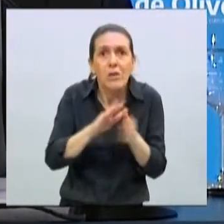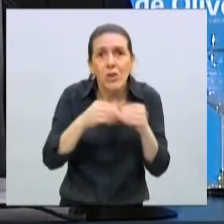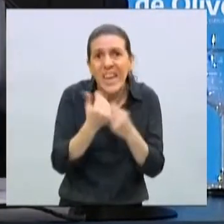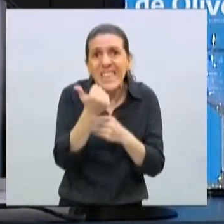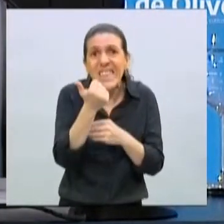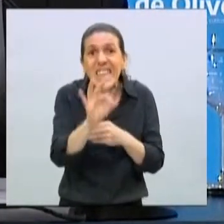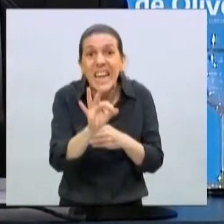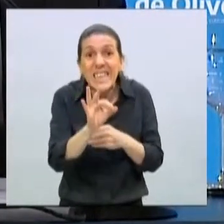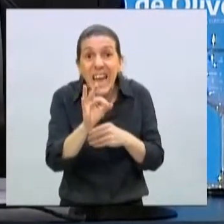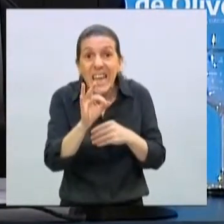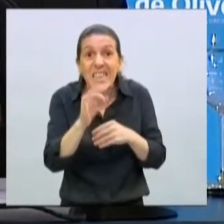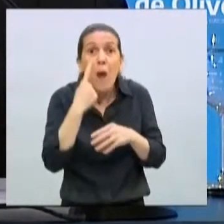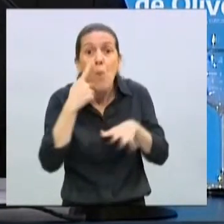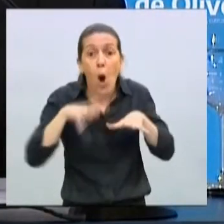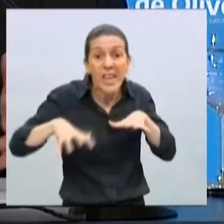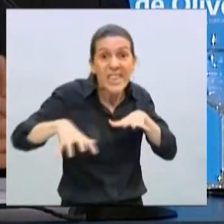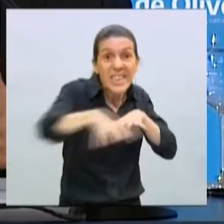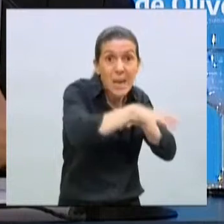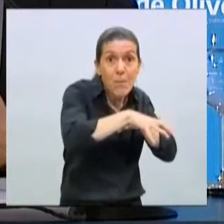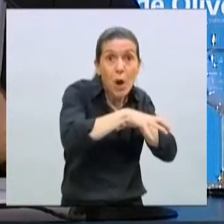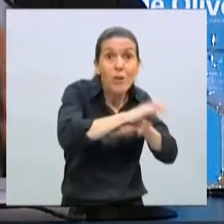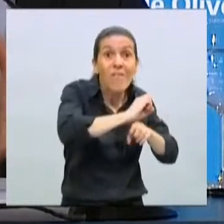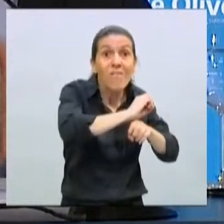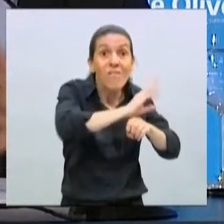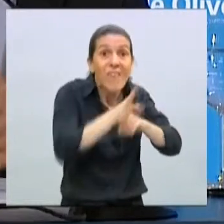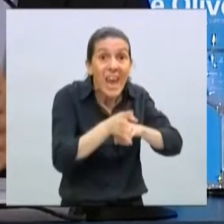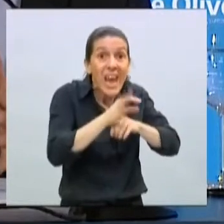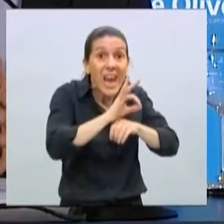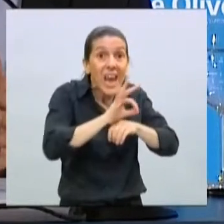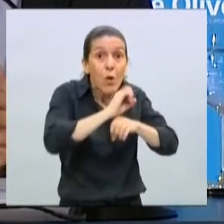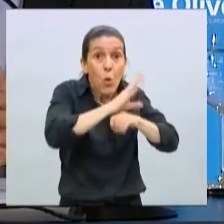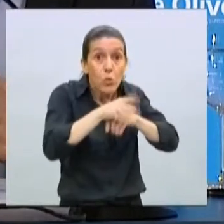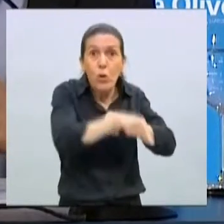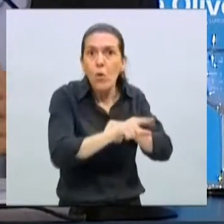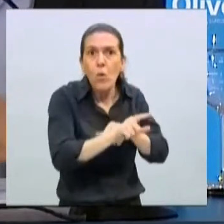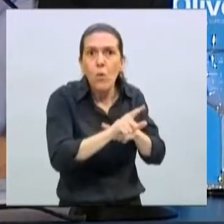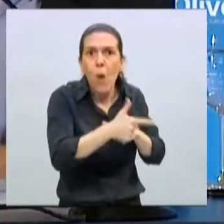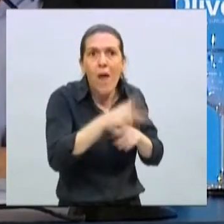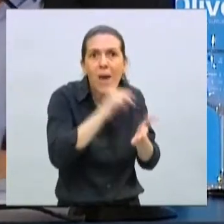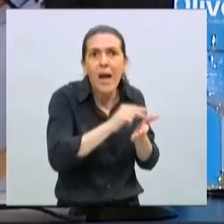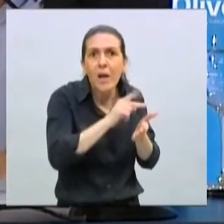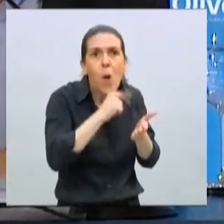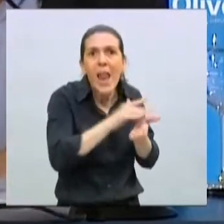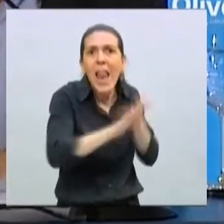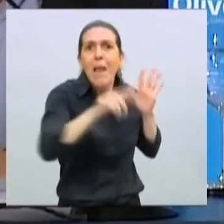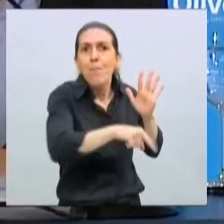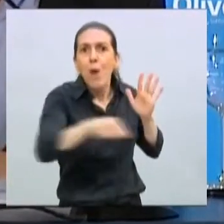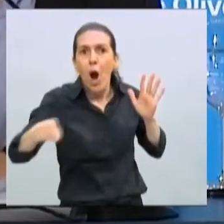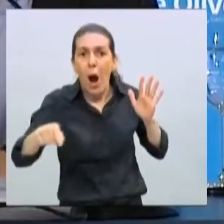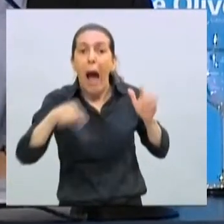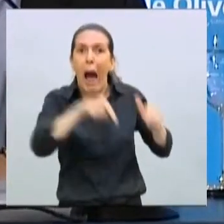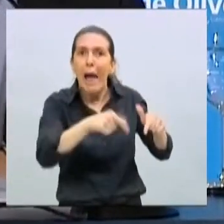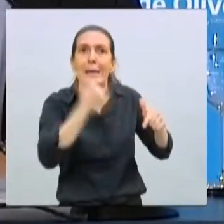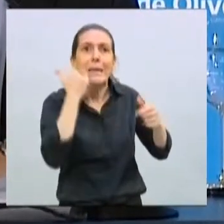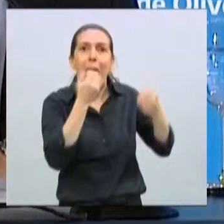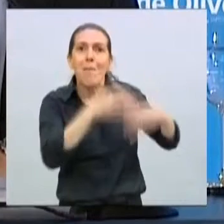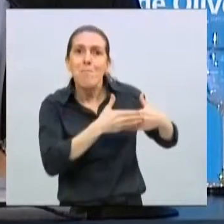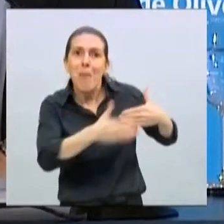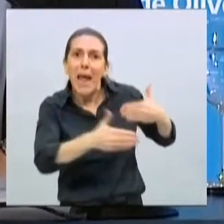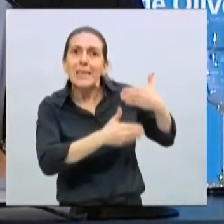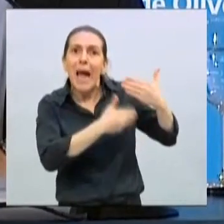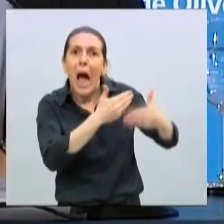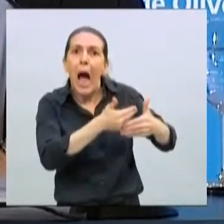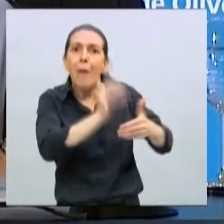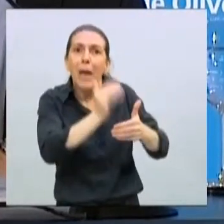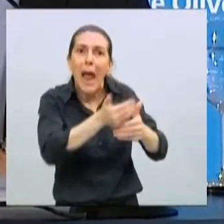donde no ha llegado todavía el coronavirus. En esos municipios ya empezamos a avanzar con estas medidas. ¿Qué hemos hecho?